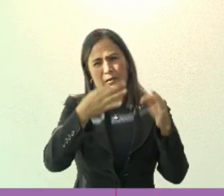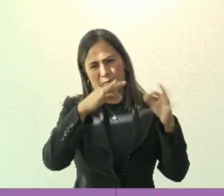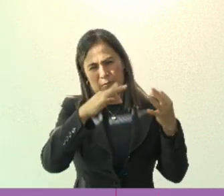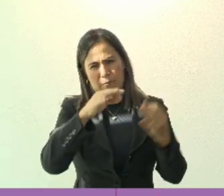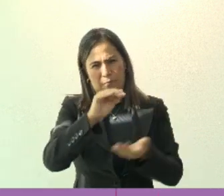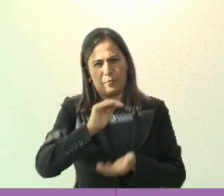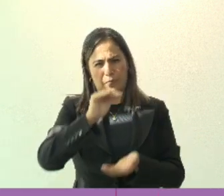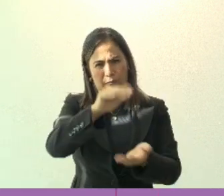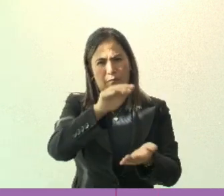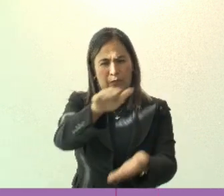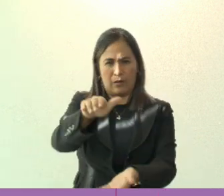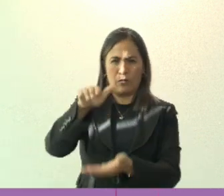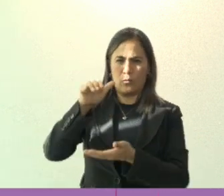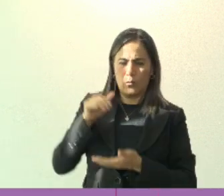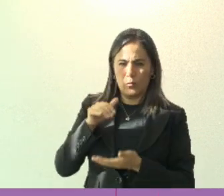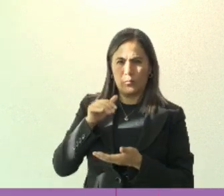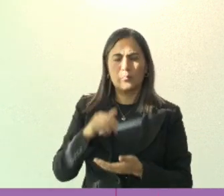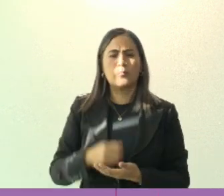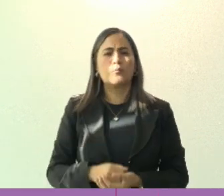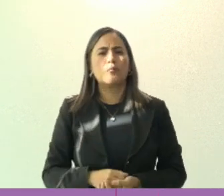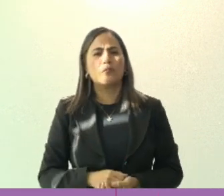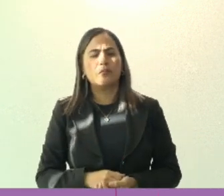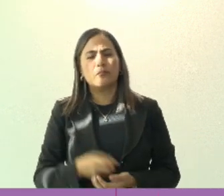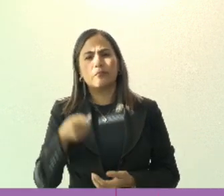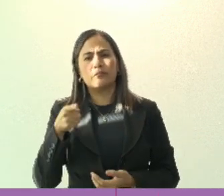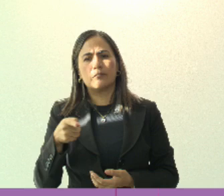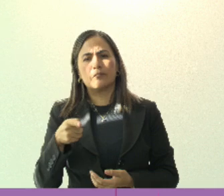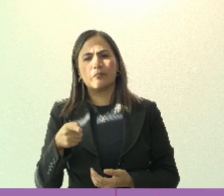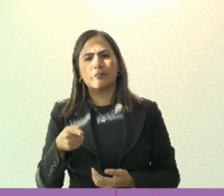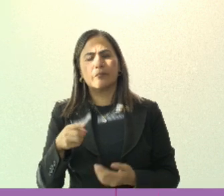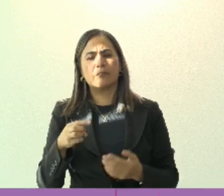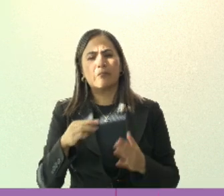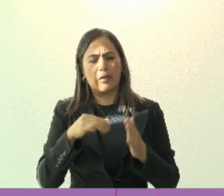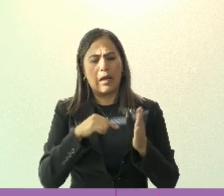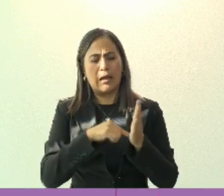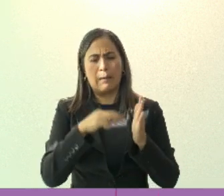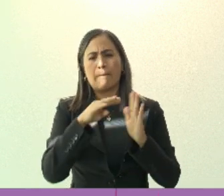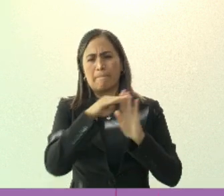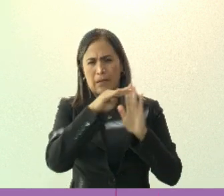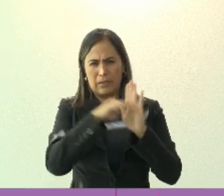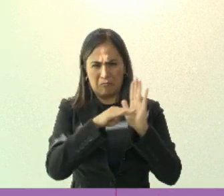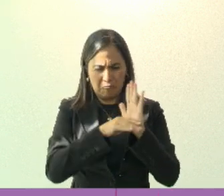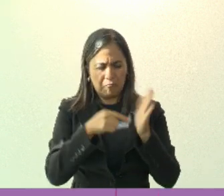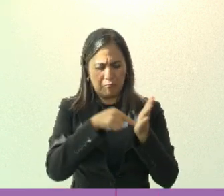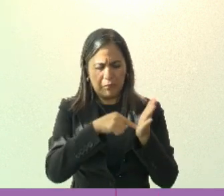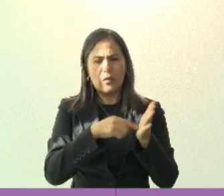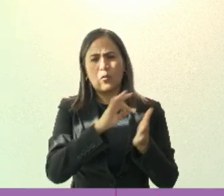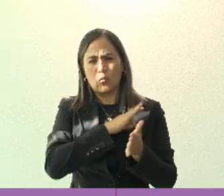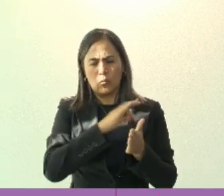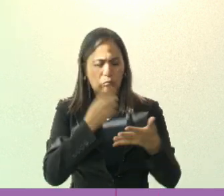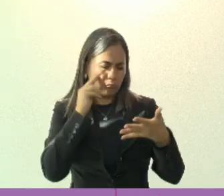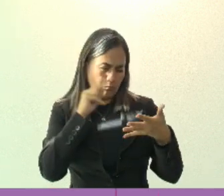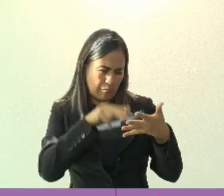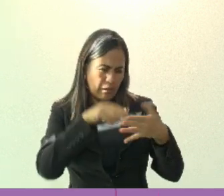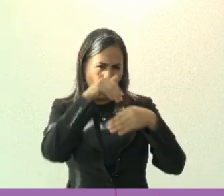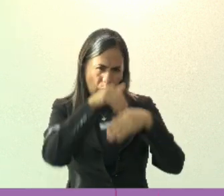las metodologías de marco lógico ayudan mucho para poder llevar a cabo estas